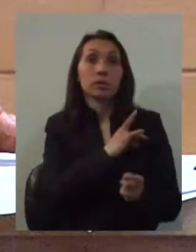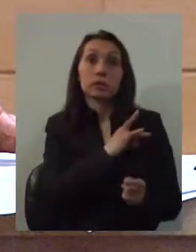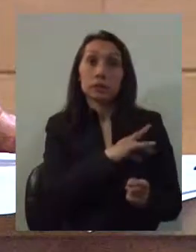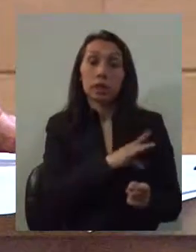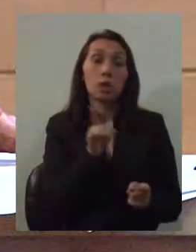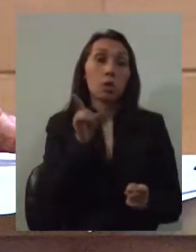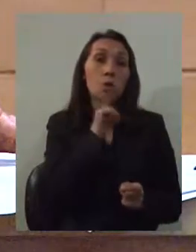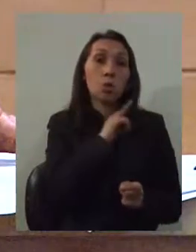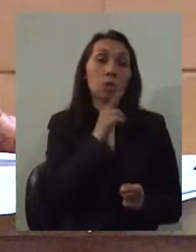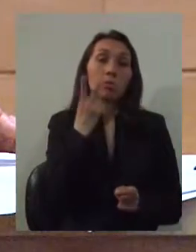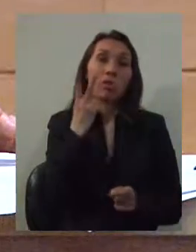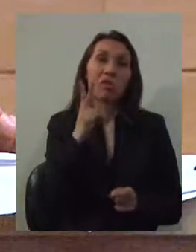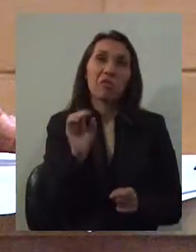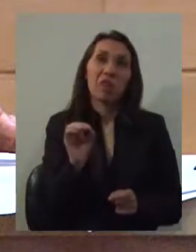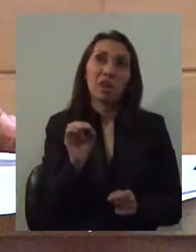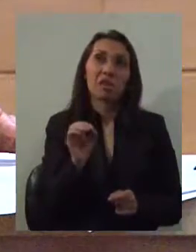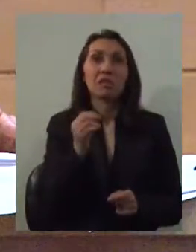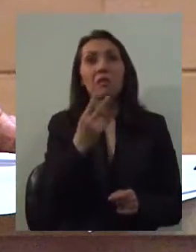los últimos